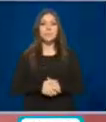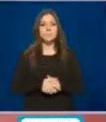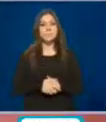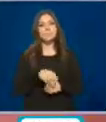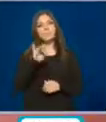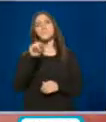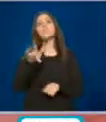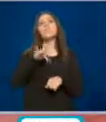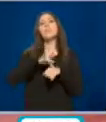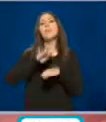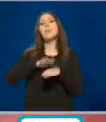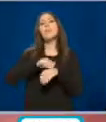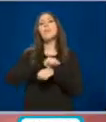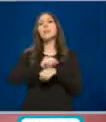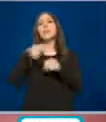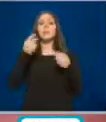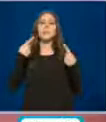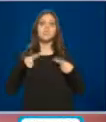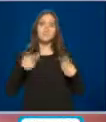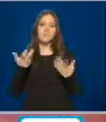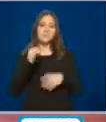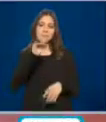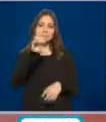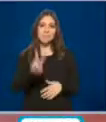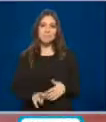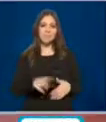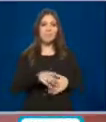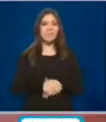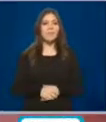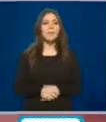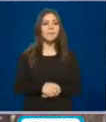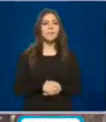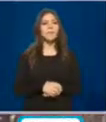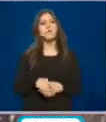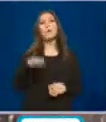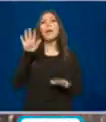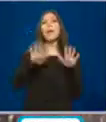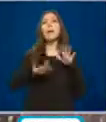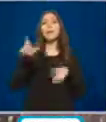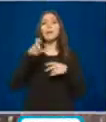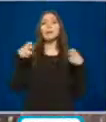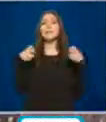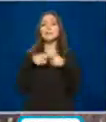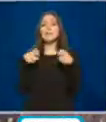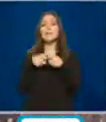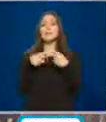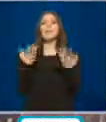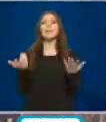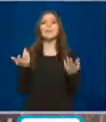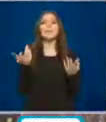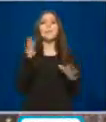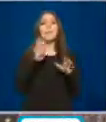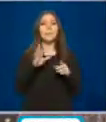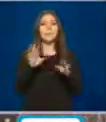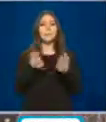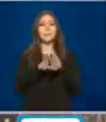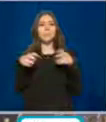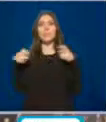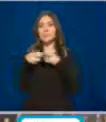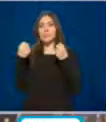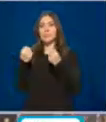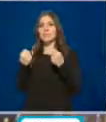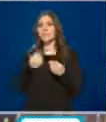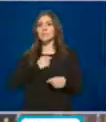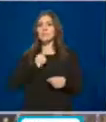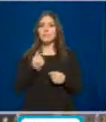o sea, digo, mucha gente lo hace, sí es cierto. ¿No? Y cuando estamos tensos, ¿qué pasa? Casi lo estamos haciendo rollito, ¿no?